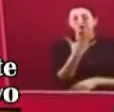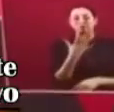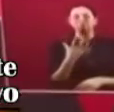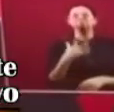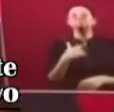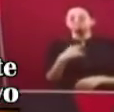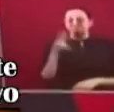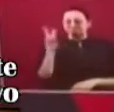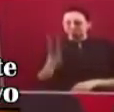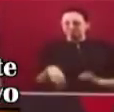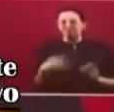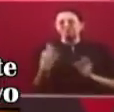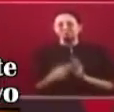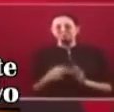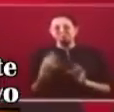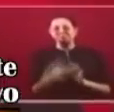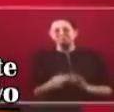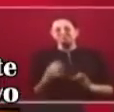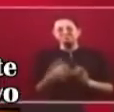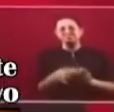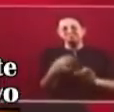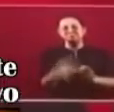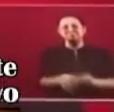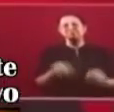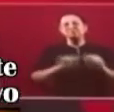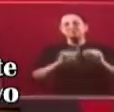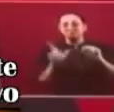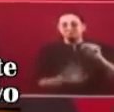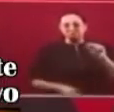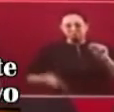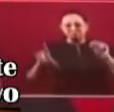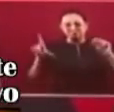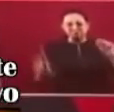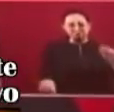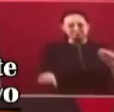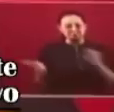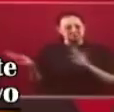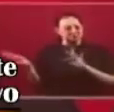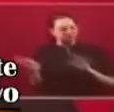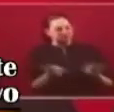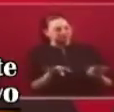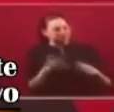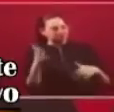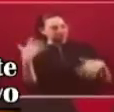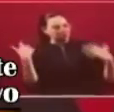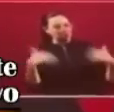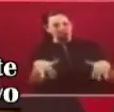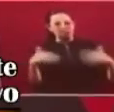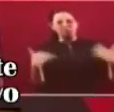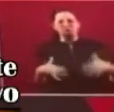dar resultados en México y va a ser ejemplo mundial,